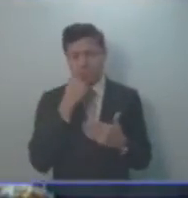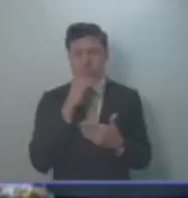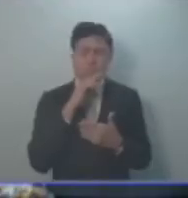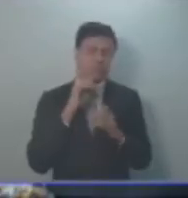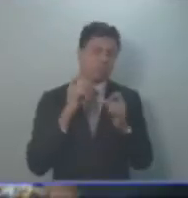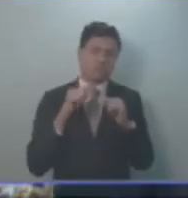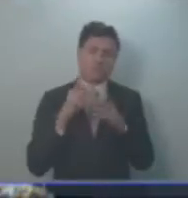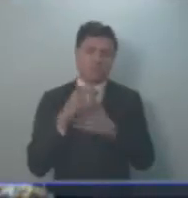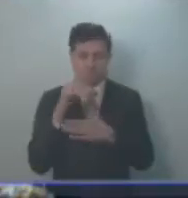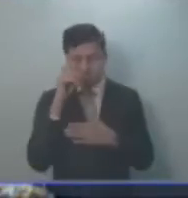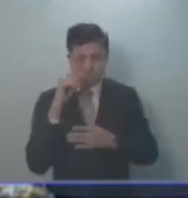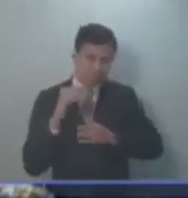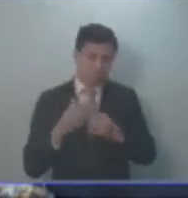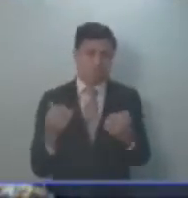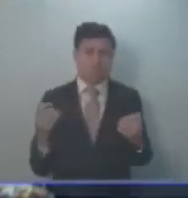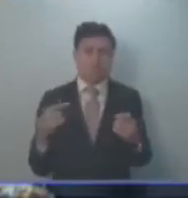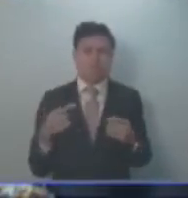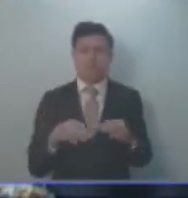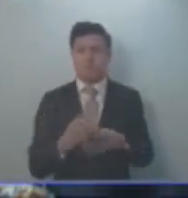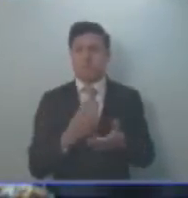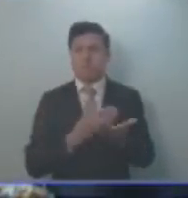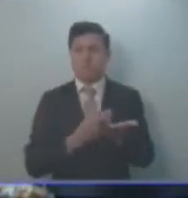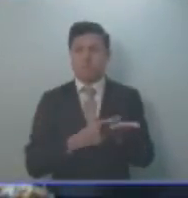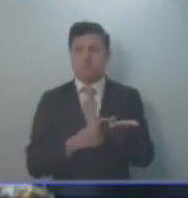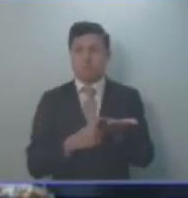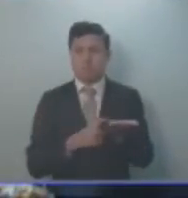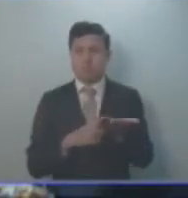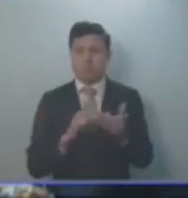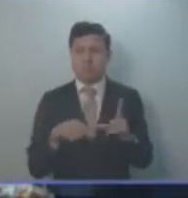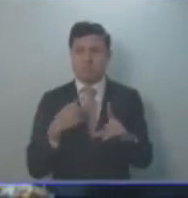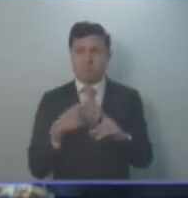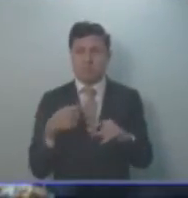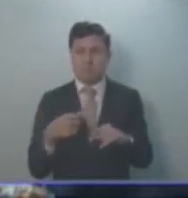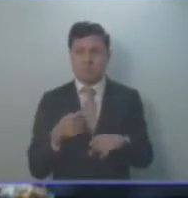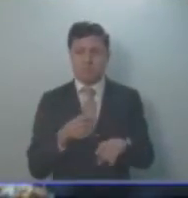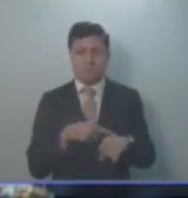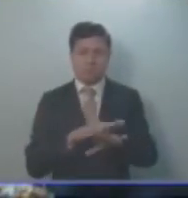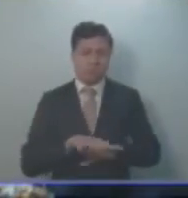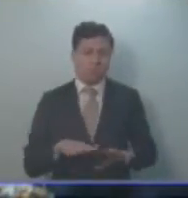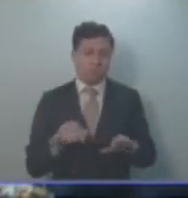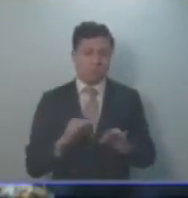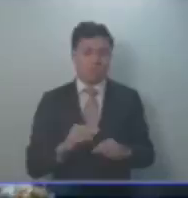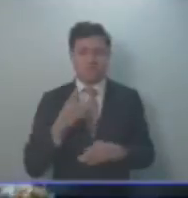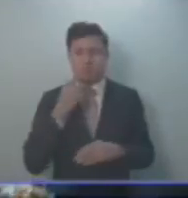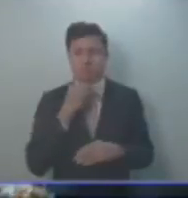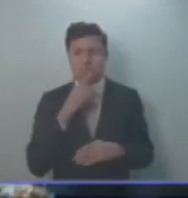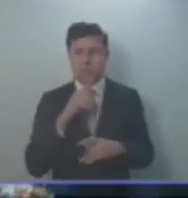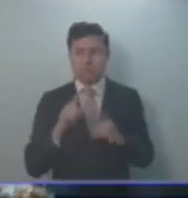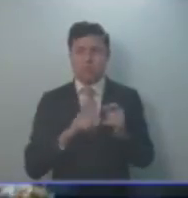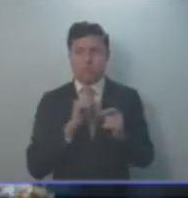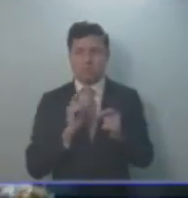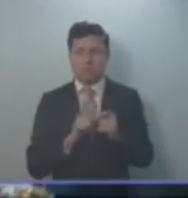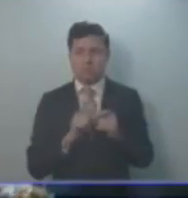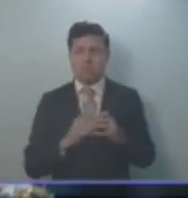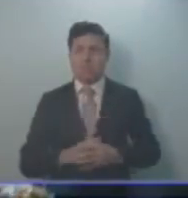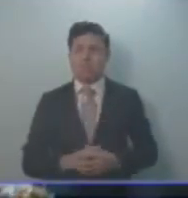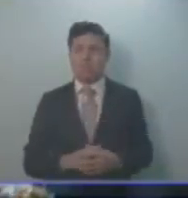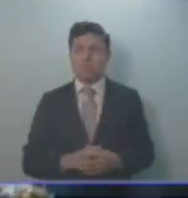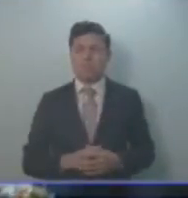enfermedad, a partir de su diagnóstico y hasta haber agotado el tratamiento respectivo.